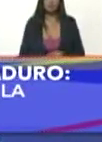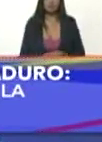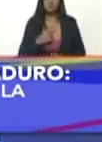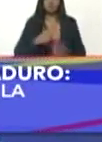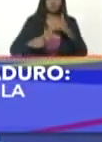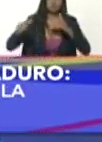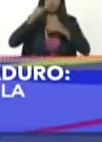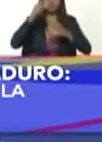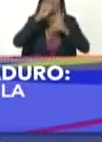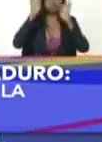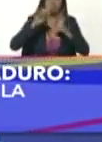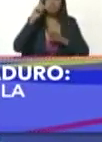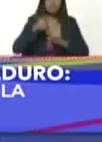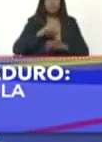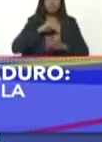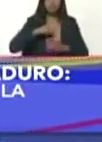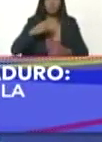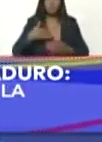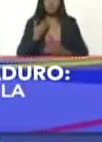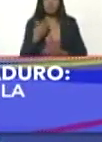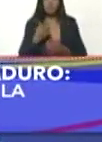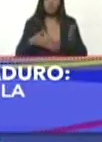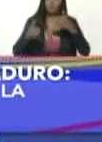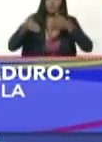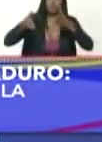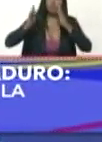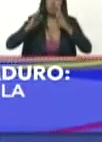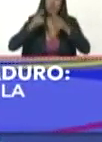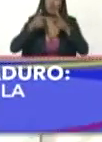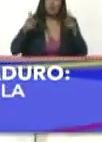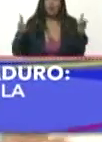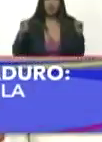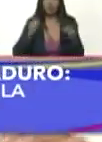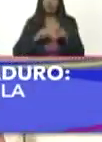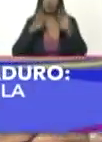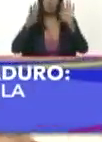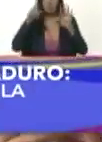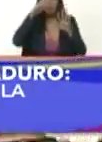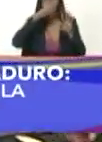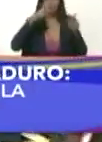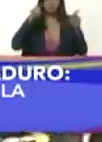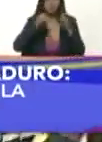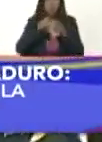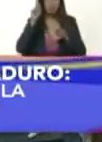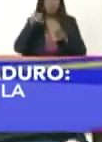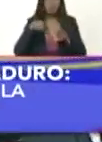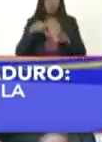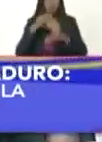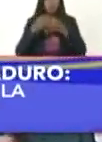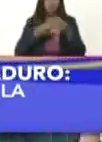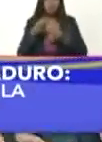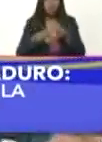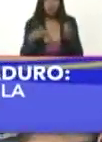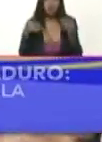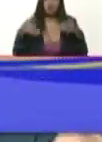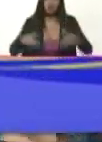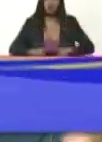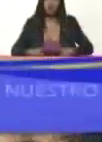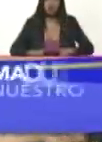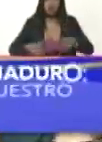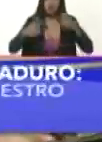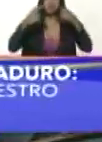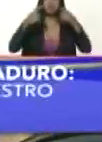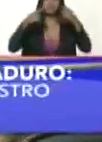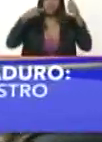mayor instrumento que hayamos podido construir a lo largo de estos 9 años de gesta, de forja chavista